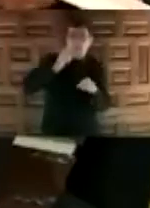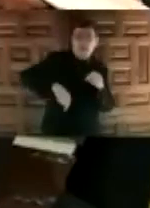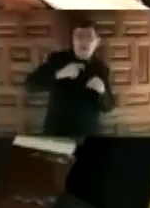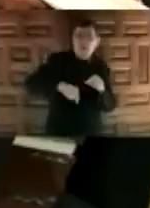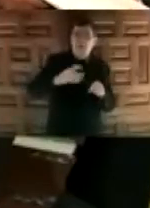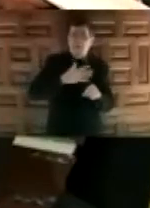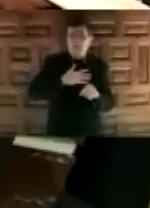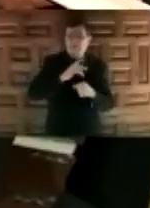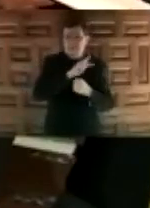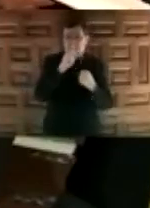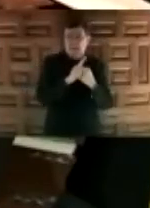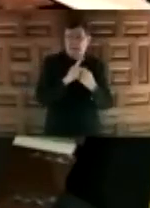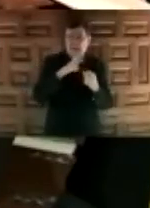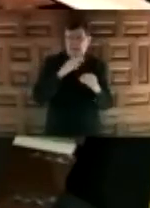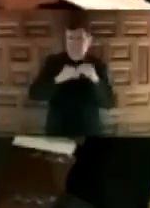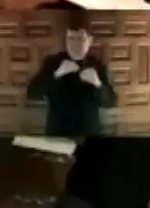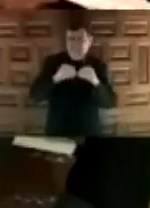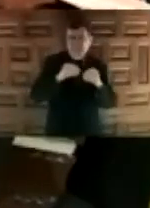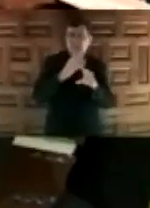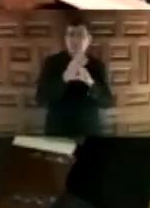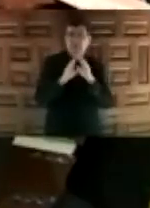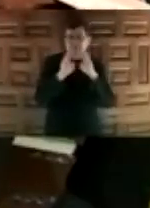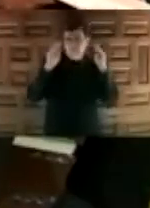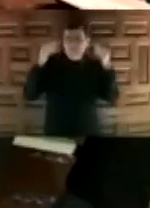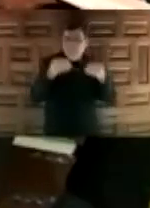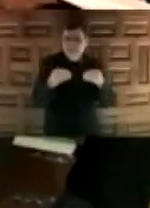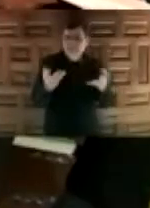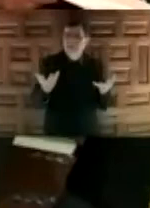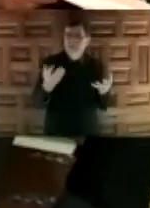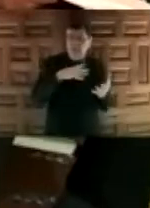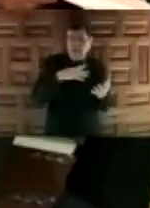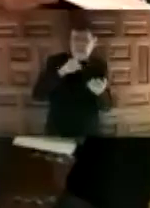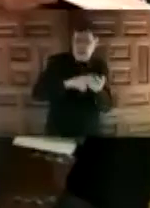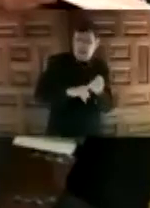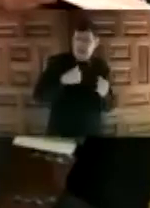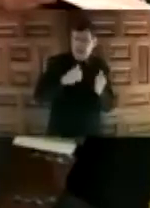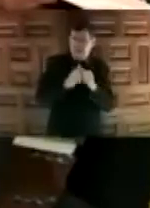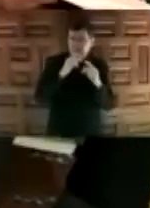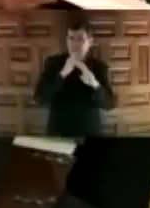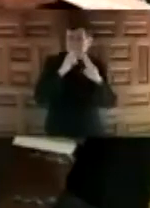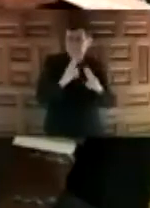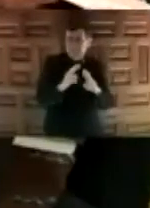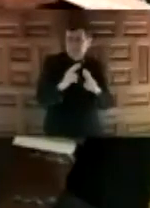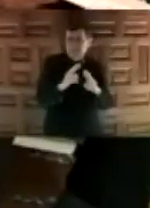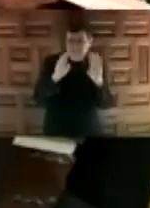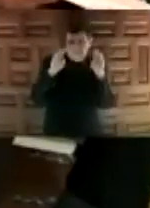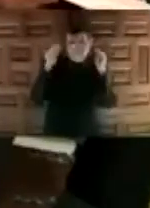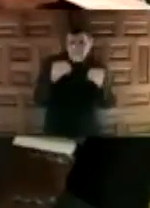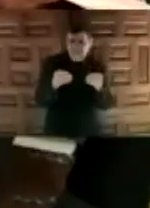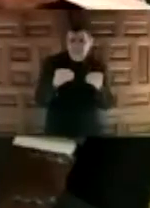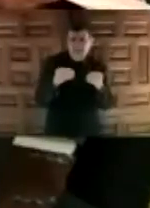pues, nuestro país se construyó de manera centralista, que respondemos, digamos, a esa excesiva centralización